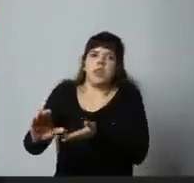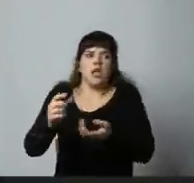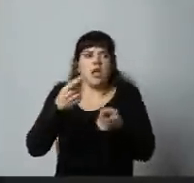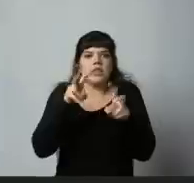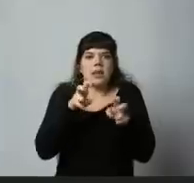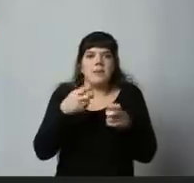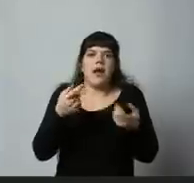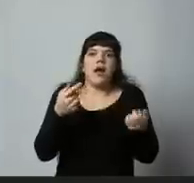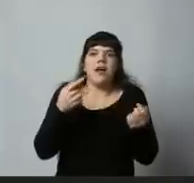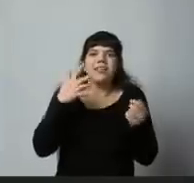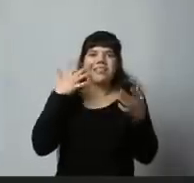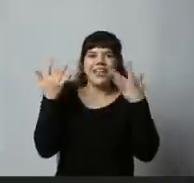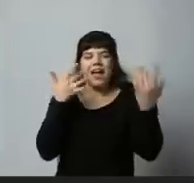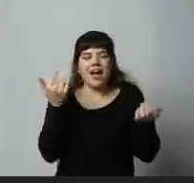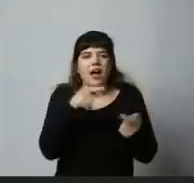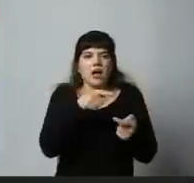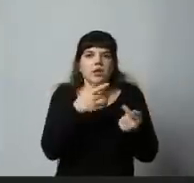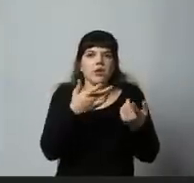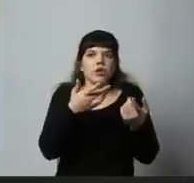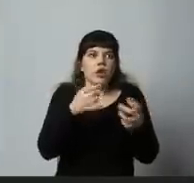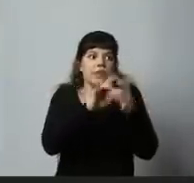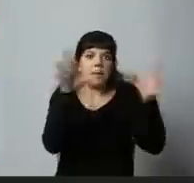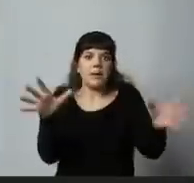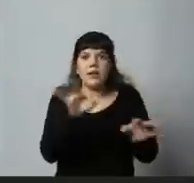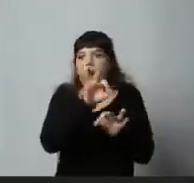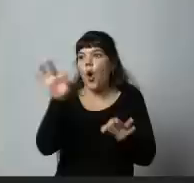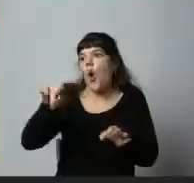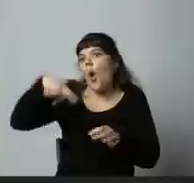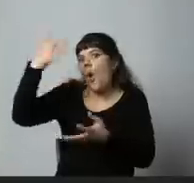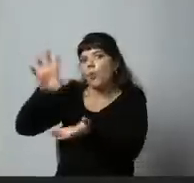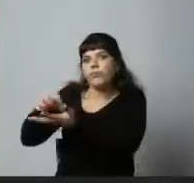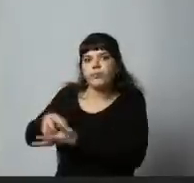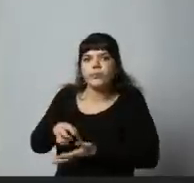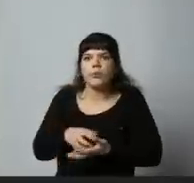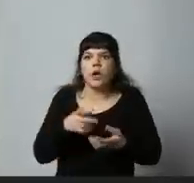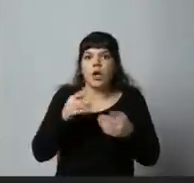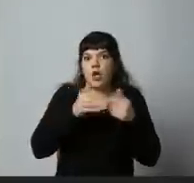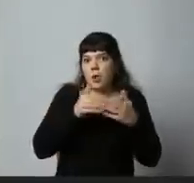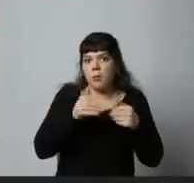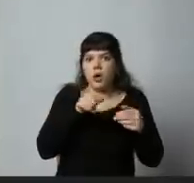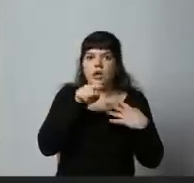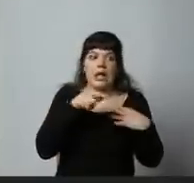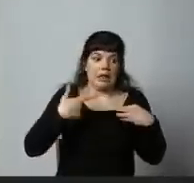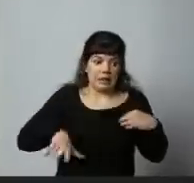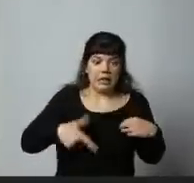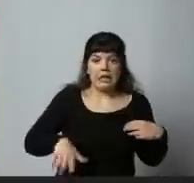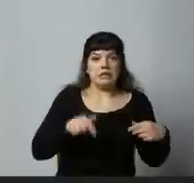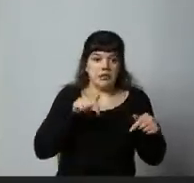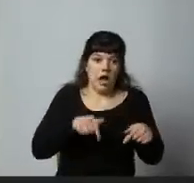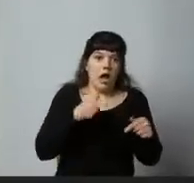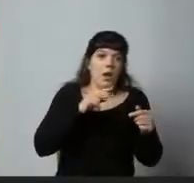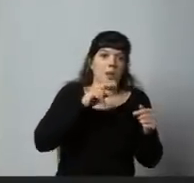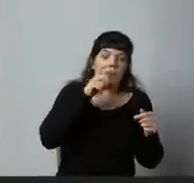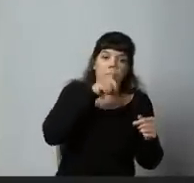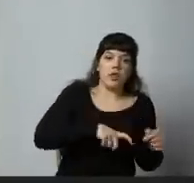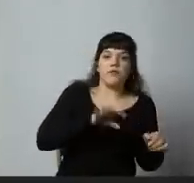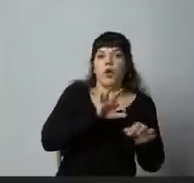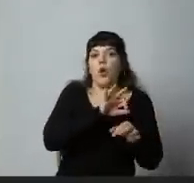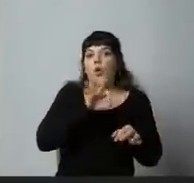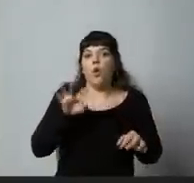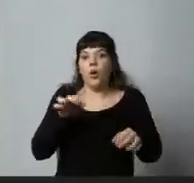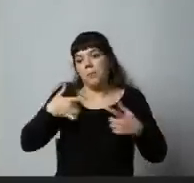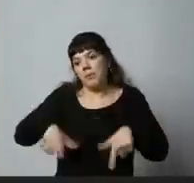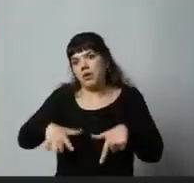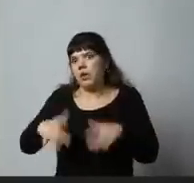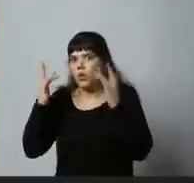independientes y Cuánta plata reciben los los actores de los diferentes programas que hay tanto a nivel de la intendencia municipal de Montevideo como del Ministerio